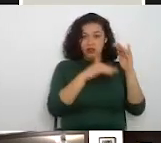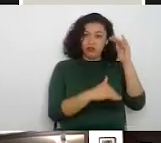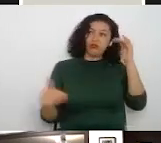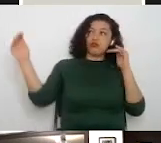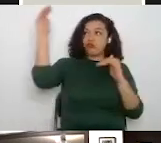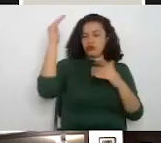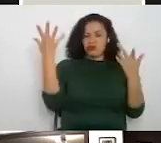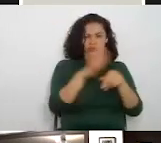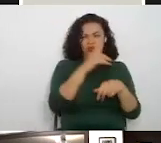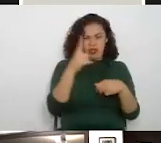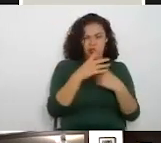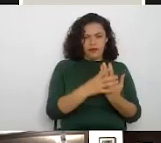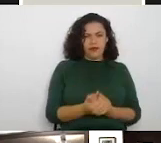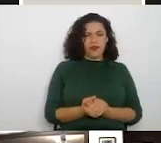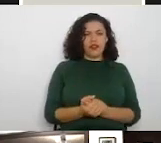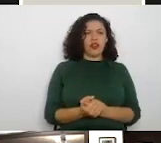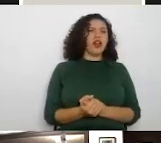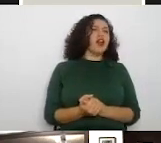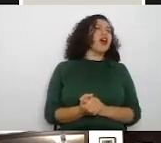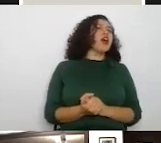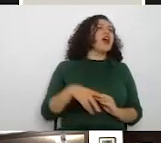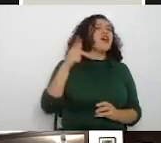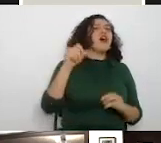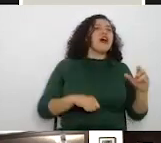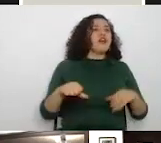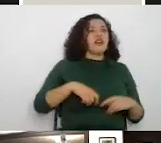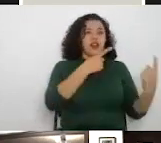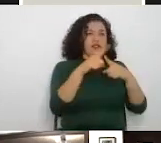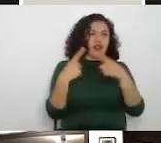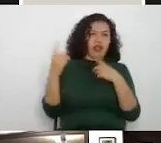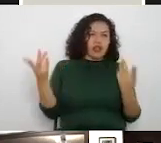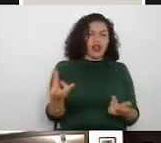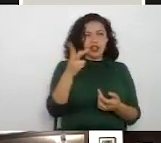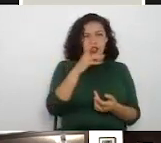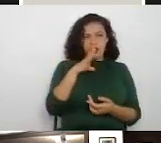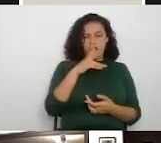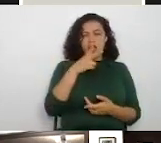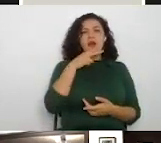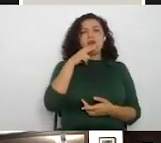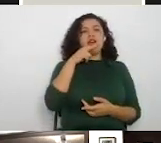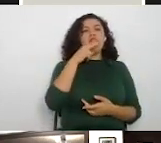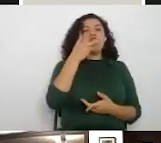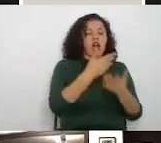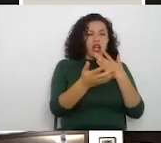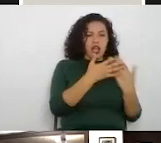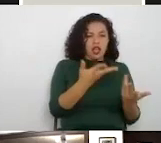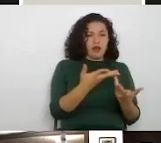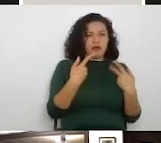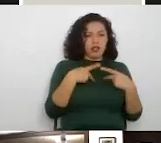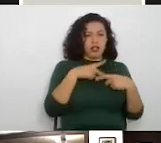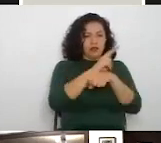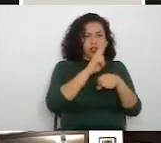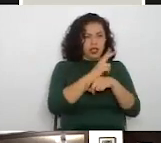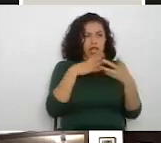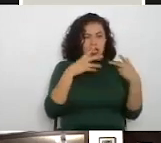qué? Porque la actividad es diferente. ¿Sí? Y eso me lo da la acción del verbo. Un supervisor supervisa la actividad, pero el